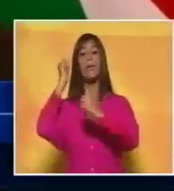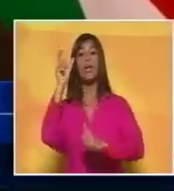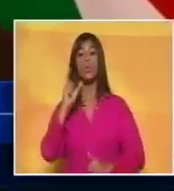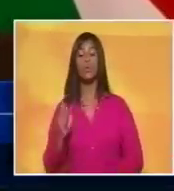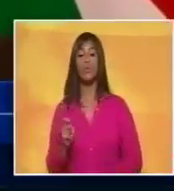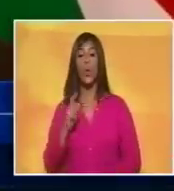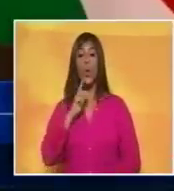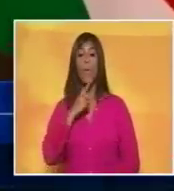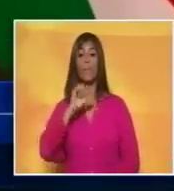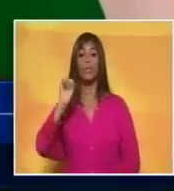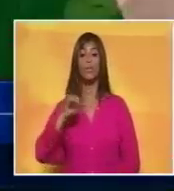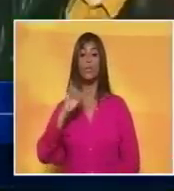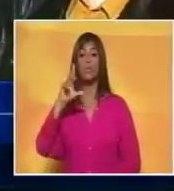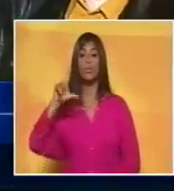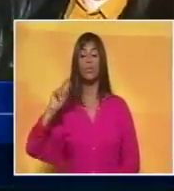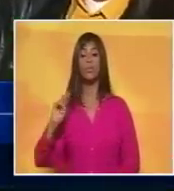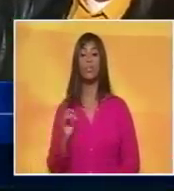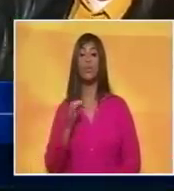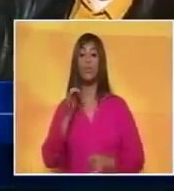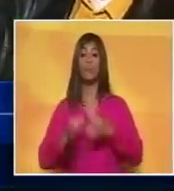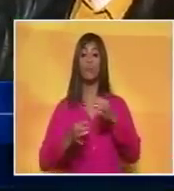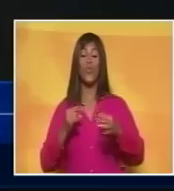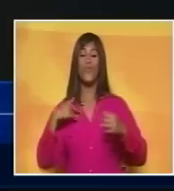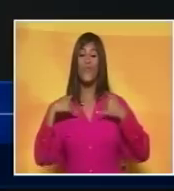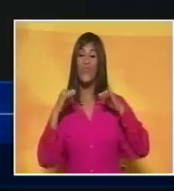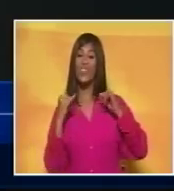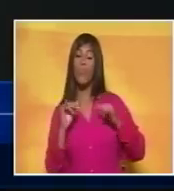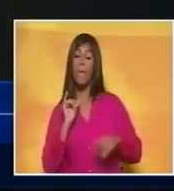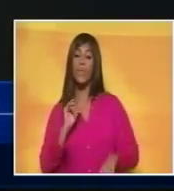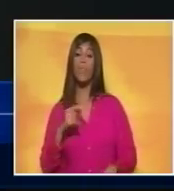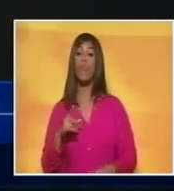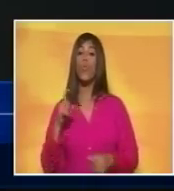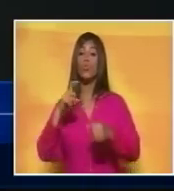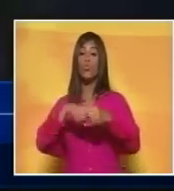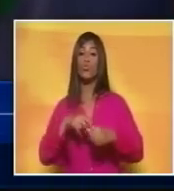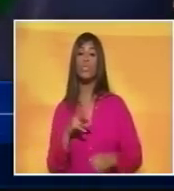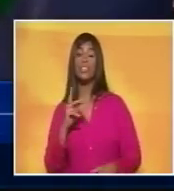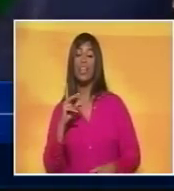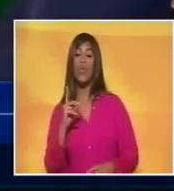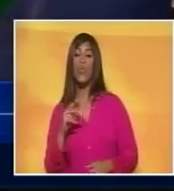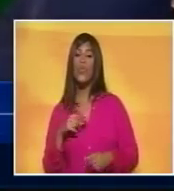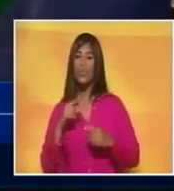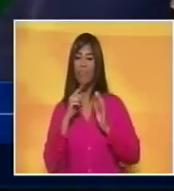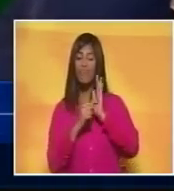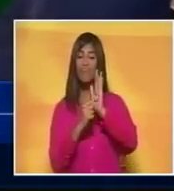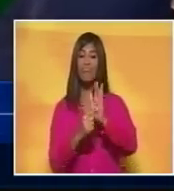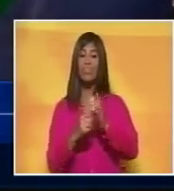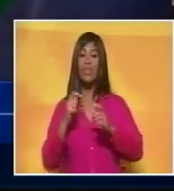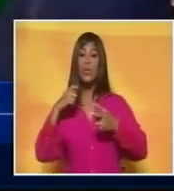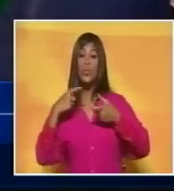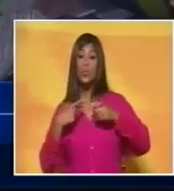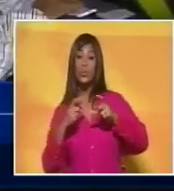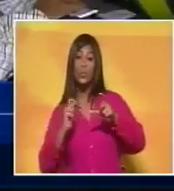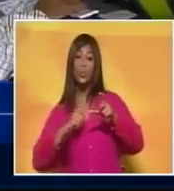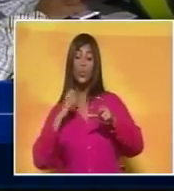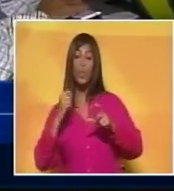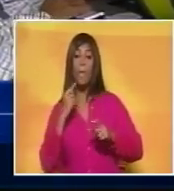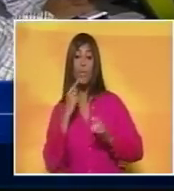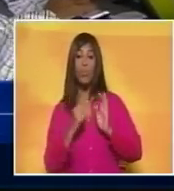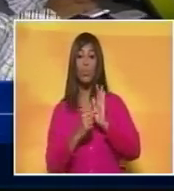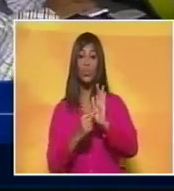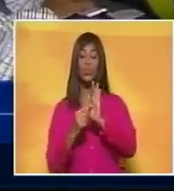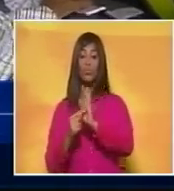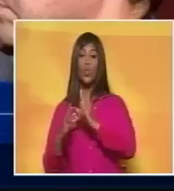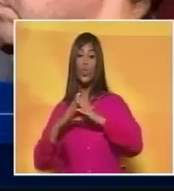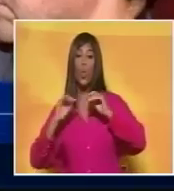italiano Silvio Mignano indicó que el festival es parte de la segunda edición del ciclo de películas Fare Cinema, que se está proyectando